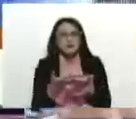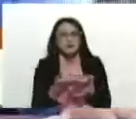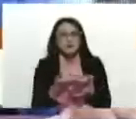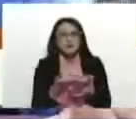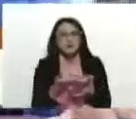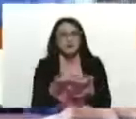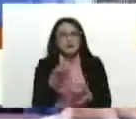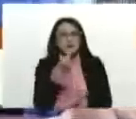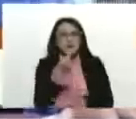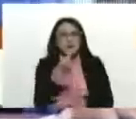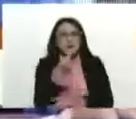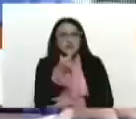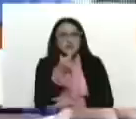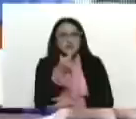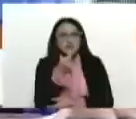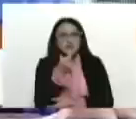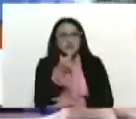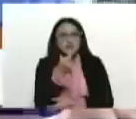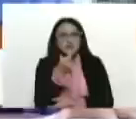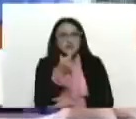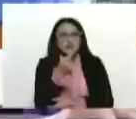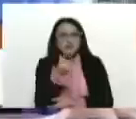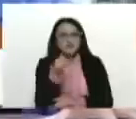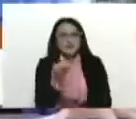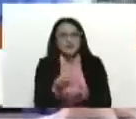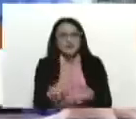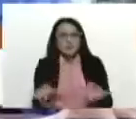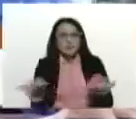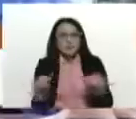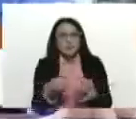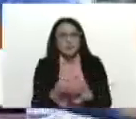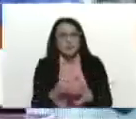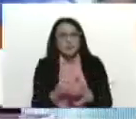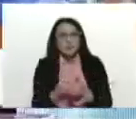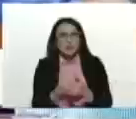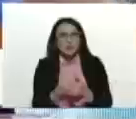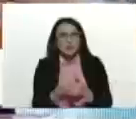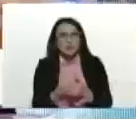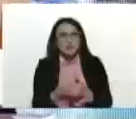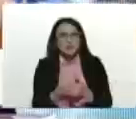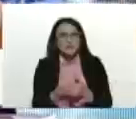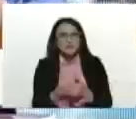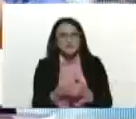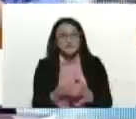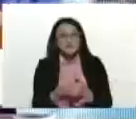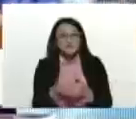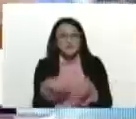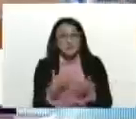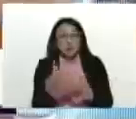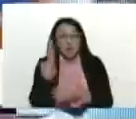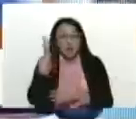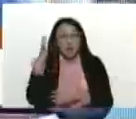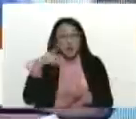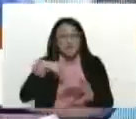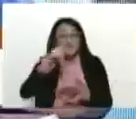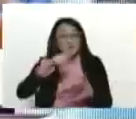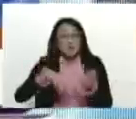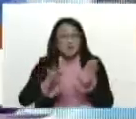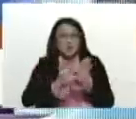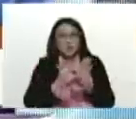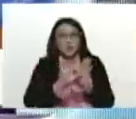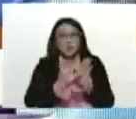plátanos verdes en ese distribuidor luego vino la hasta la locura de firmar un documento